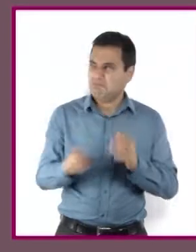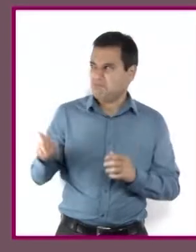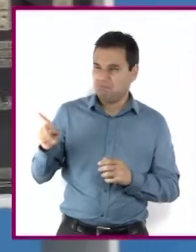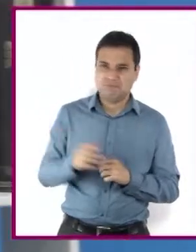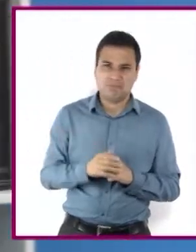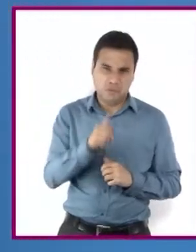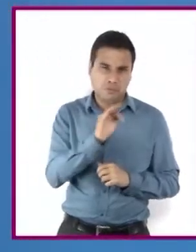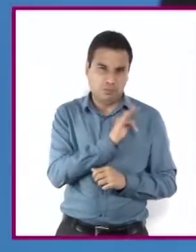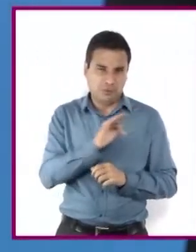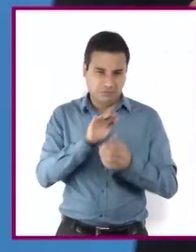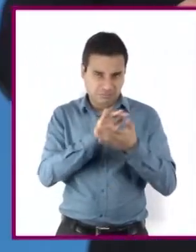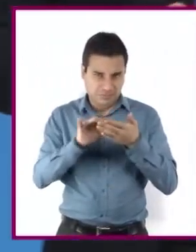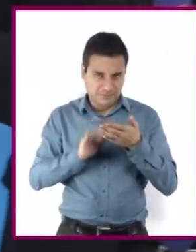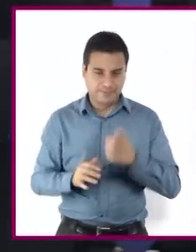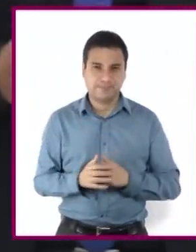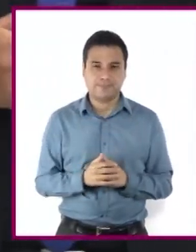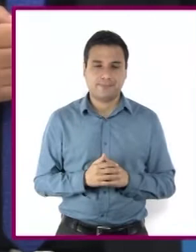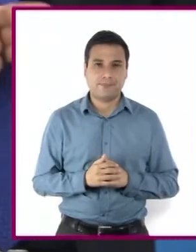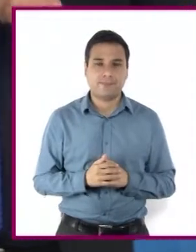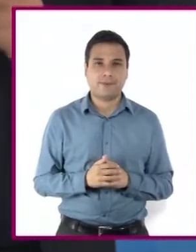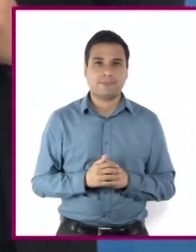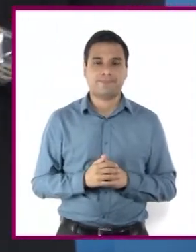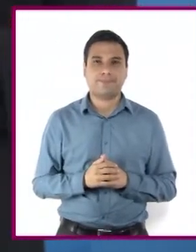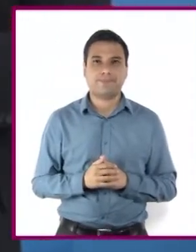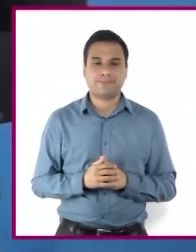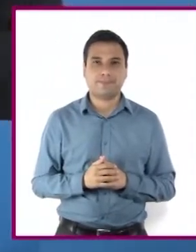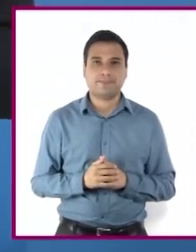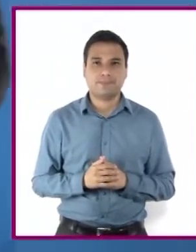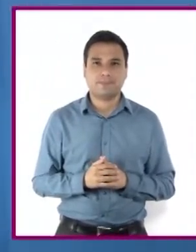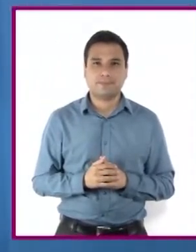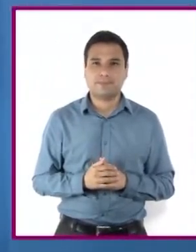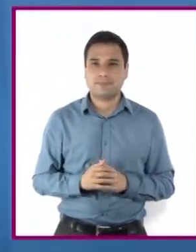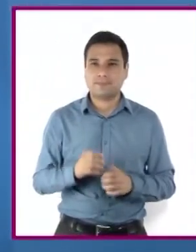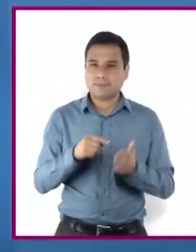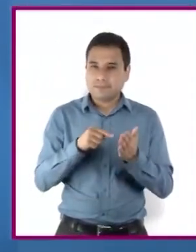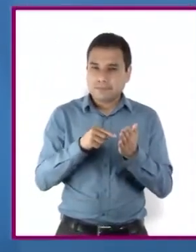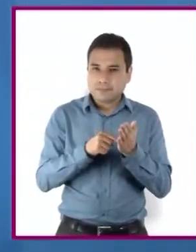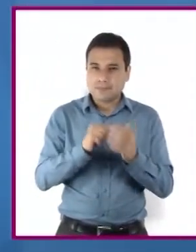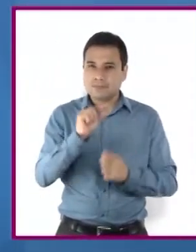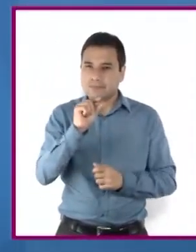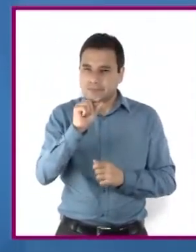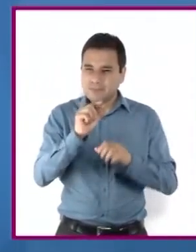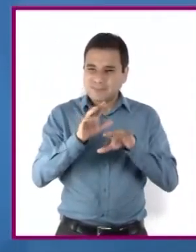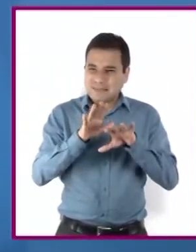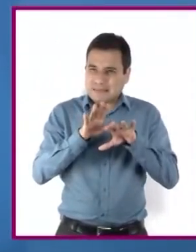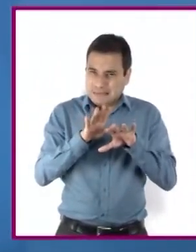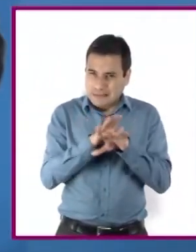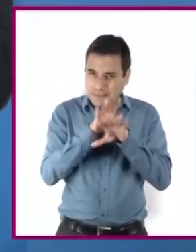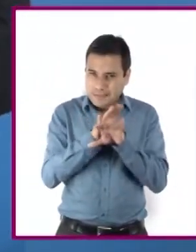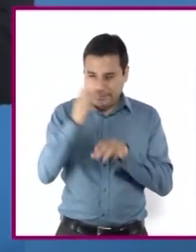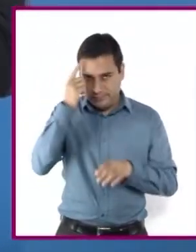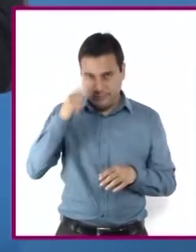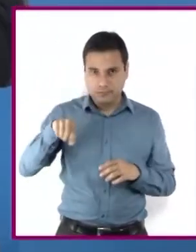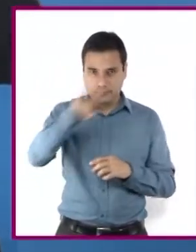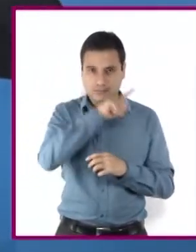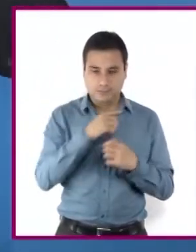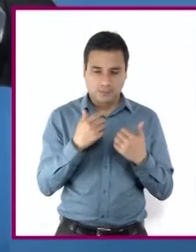Mexicanos. El texto ha sido parcialmente modificado para su mayor comprensión.